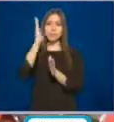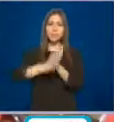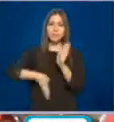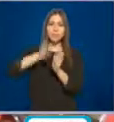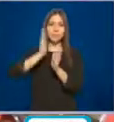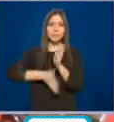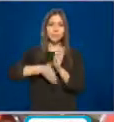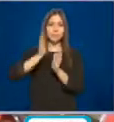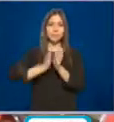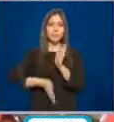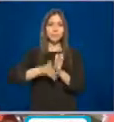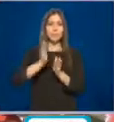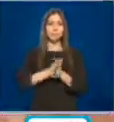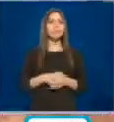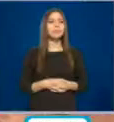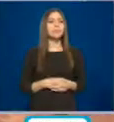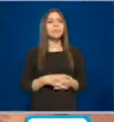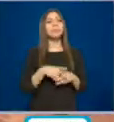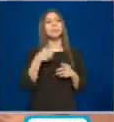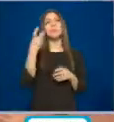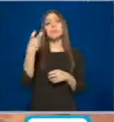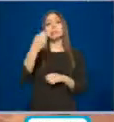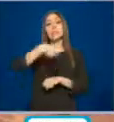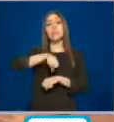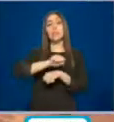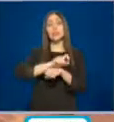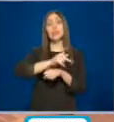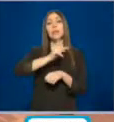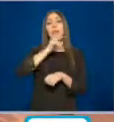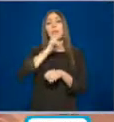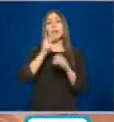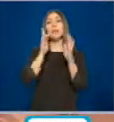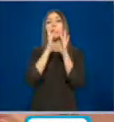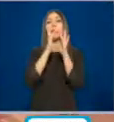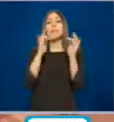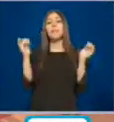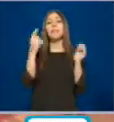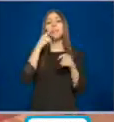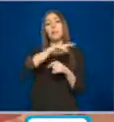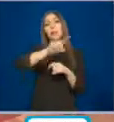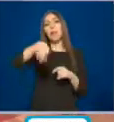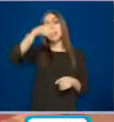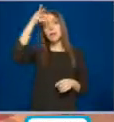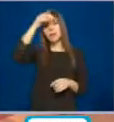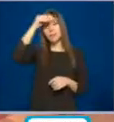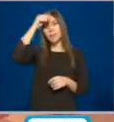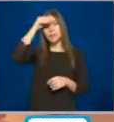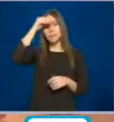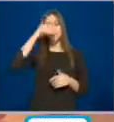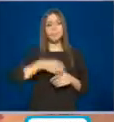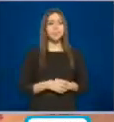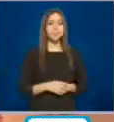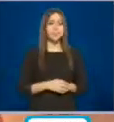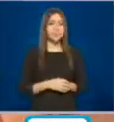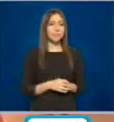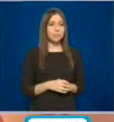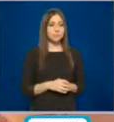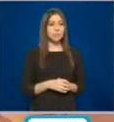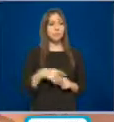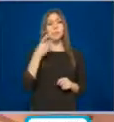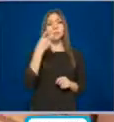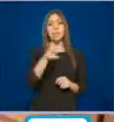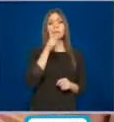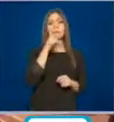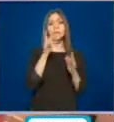Chifonade. chifonade. Es que esta semana es de aprendizaje, A perdónenme. ver, otra. ¿Cómo? Chifonade. Chifonade. Chifonade. Pero sí, pero chifonade. Chi- ¿Me